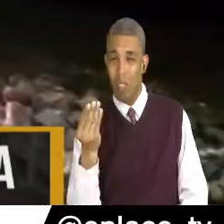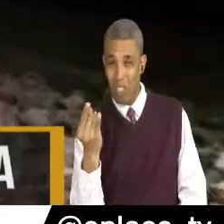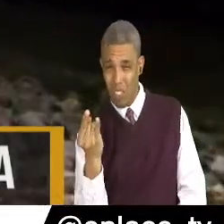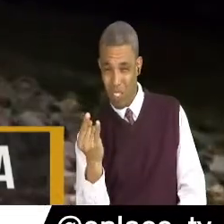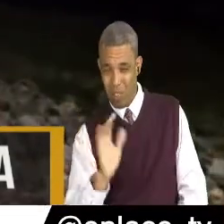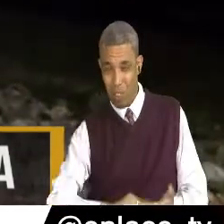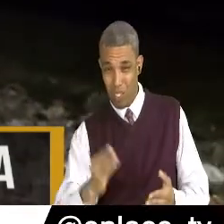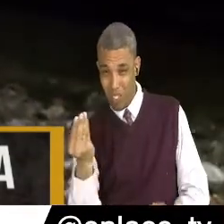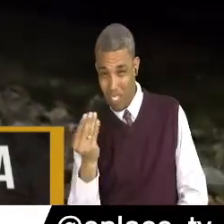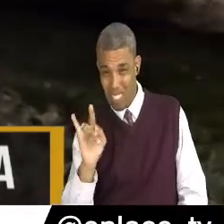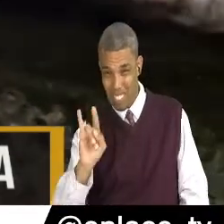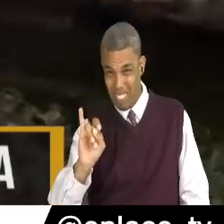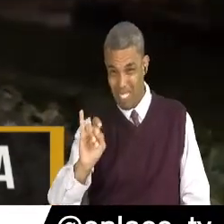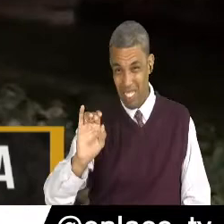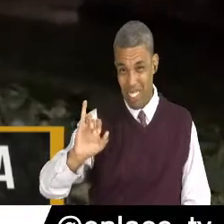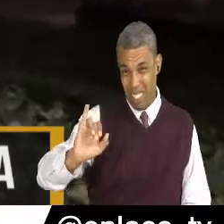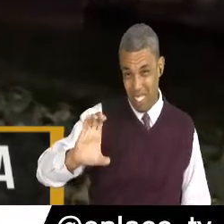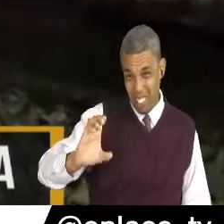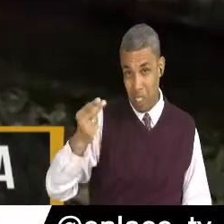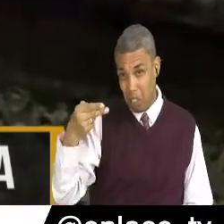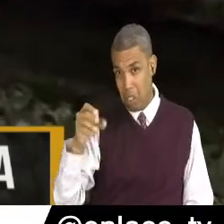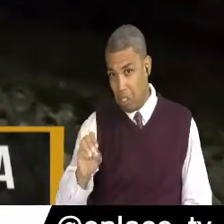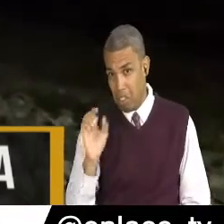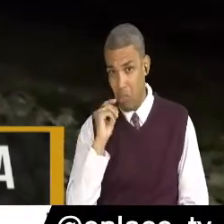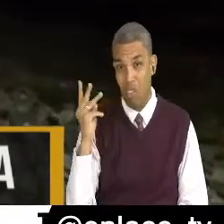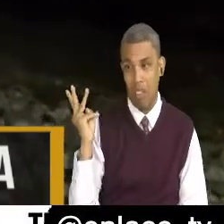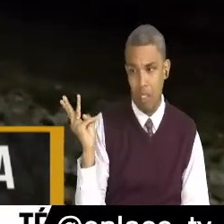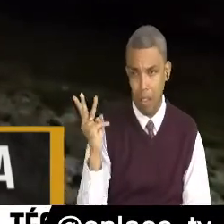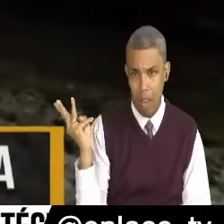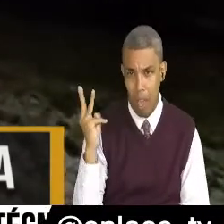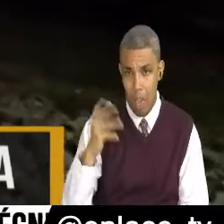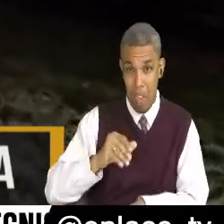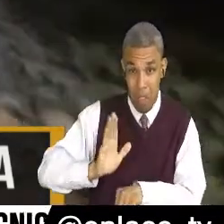acervo judicial para lograr capturar pues esas personas. Es parte